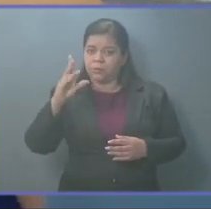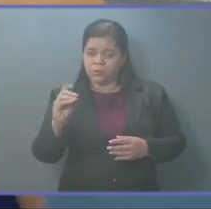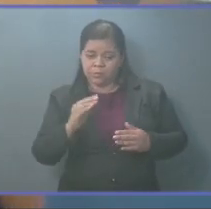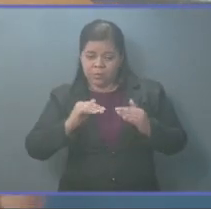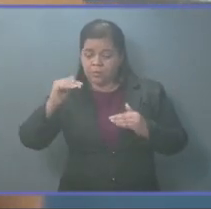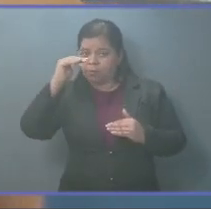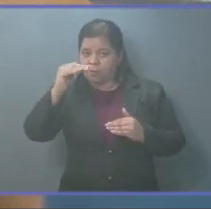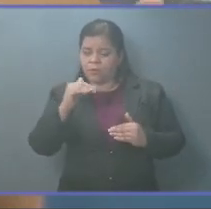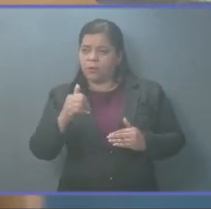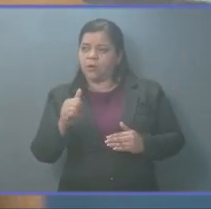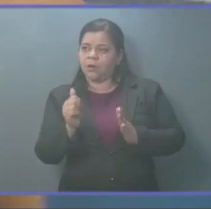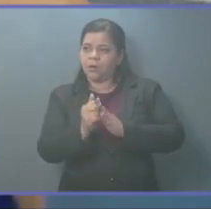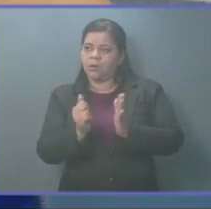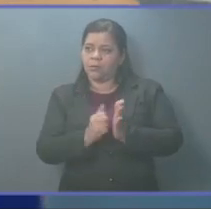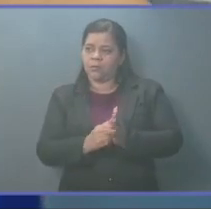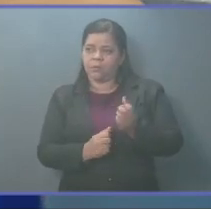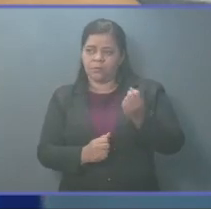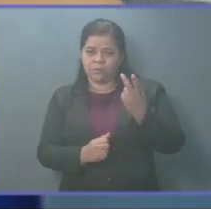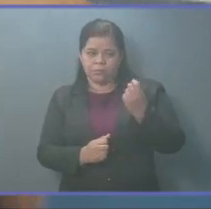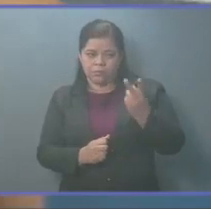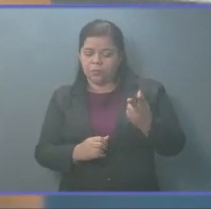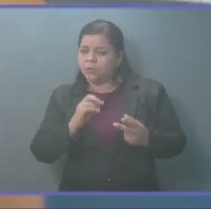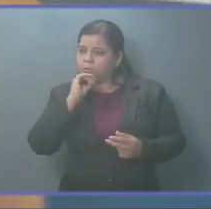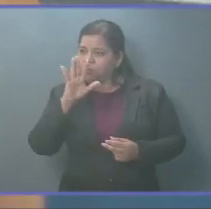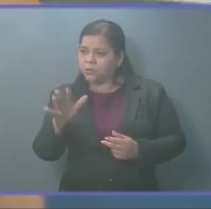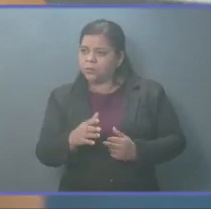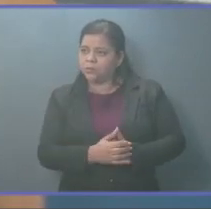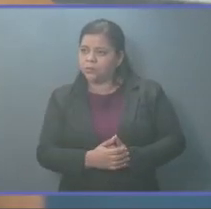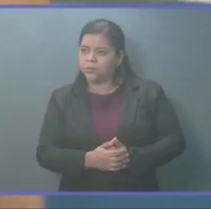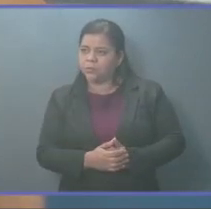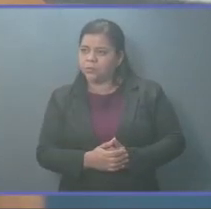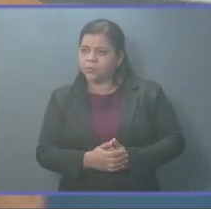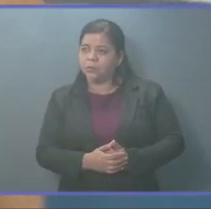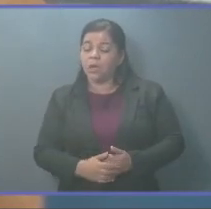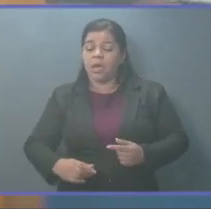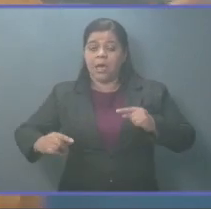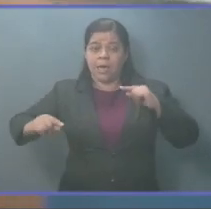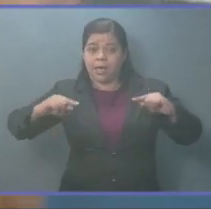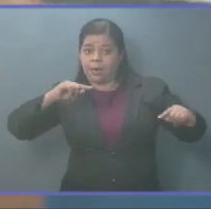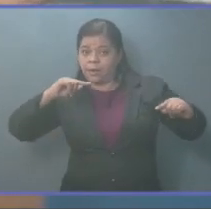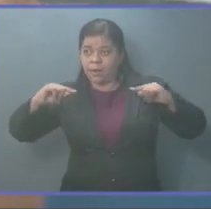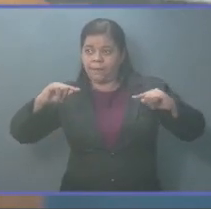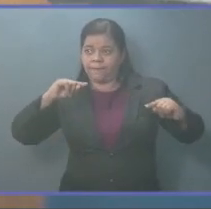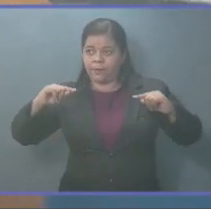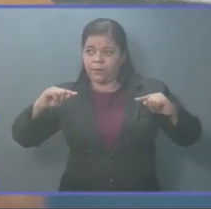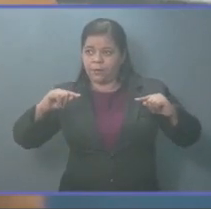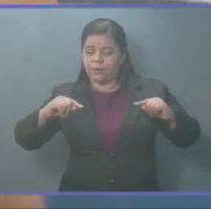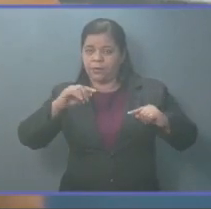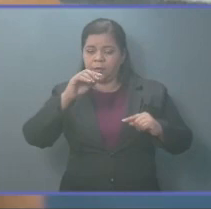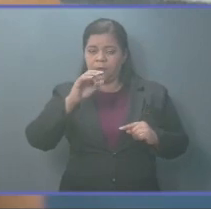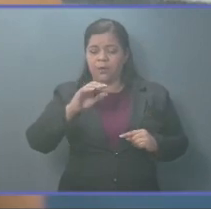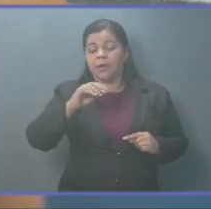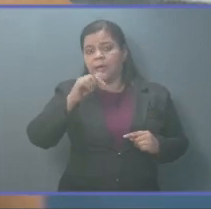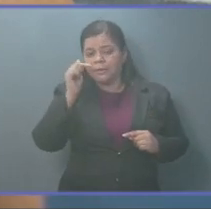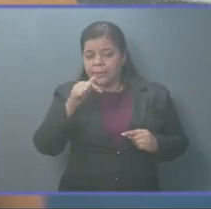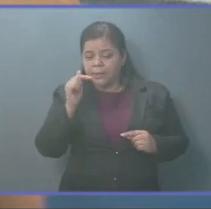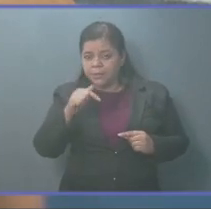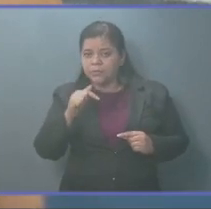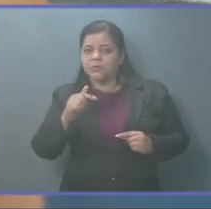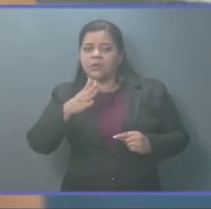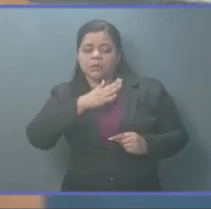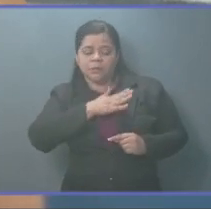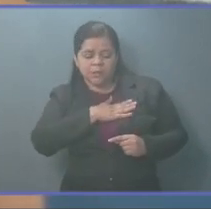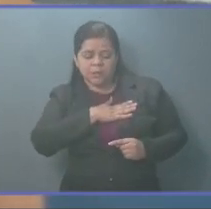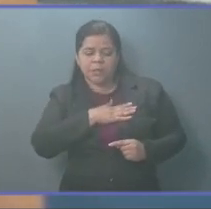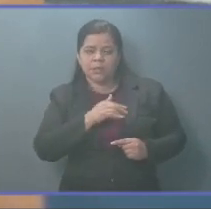Presidencial, en el artículo 12, dice: el jefe del MP tendrá las siguientes